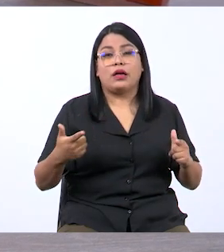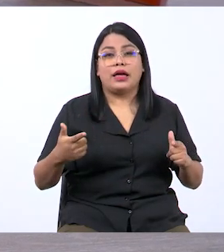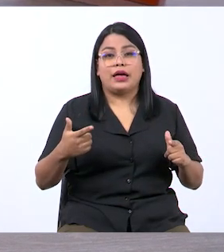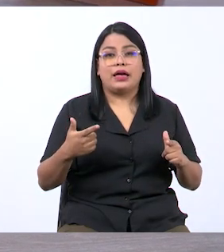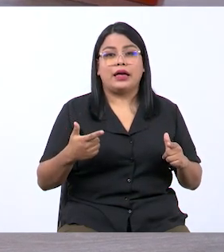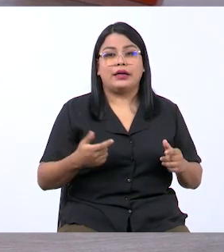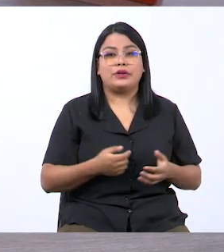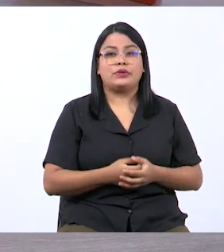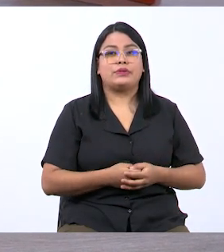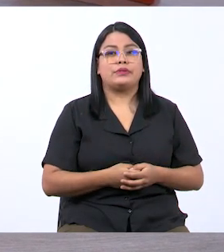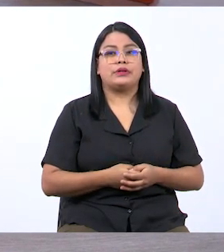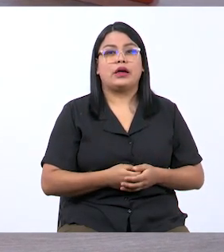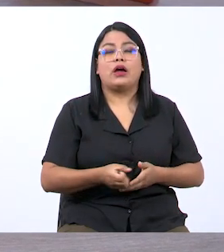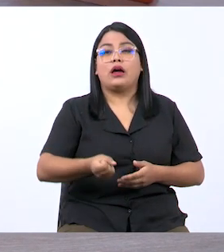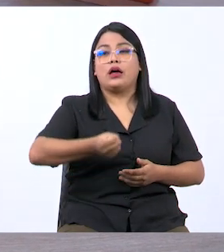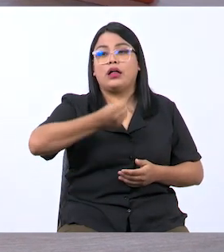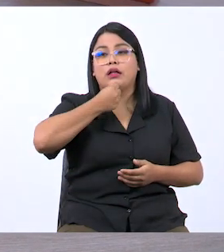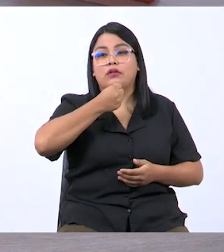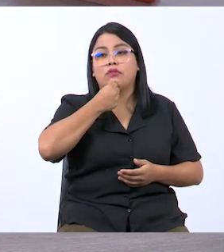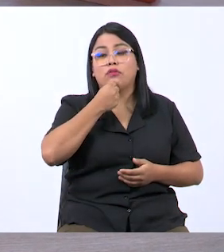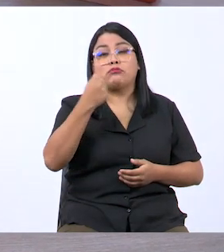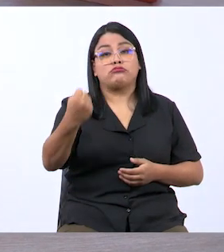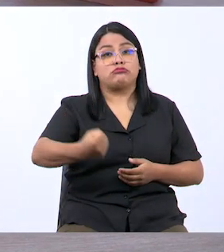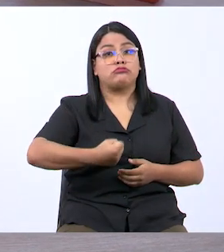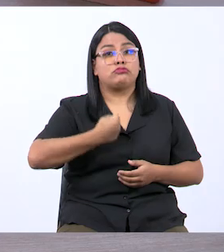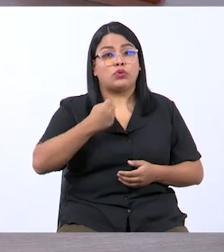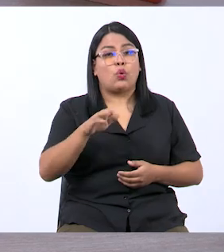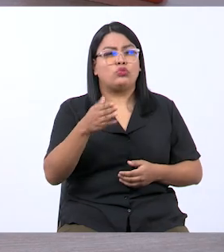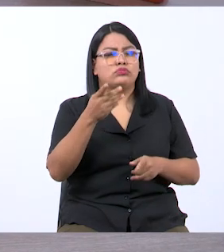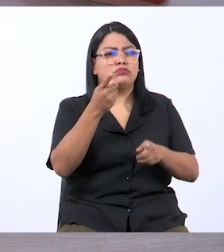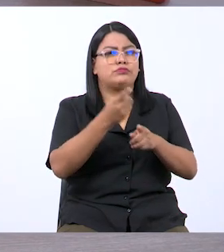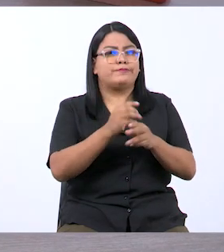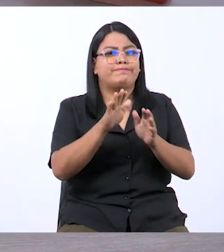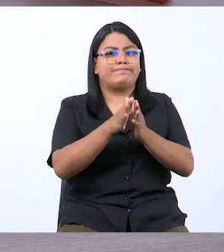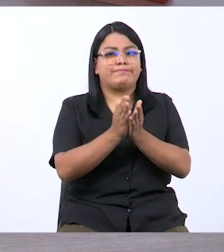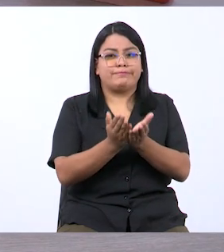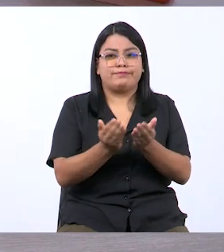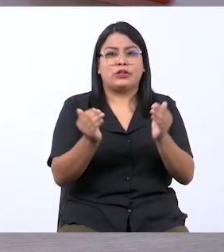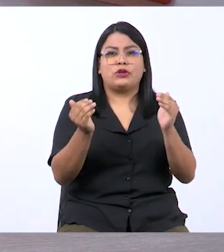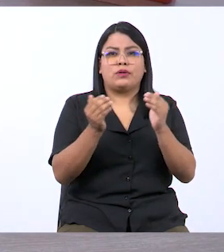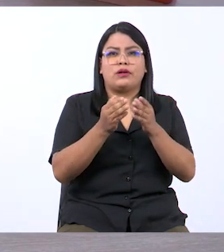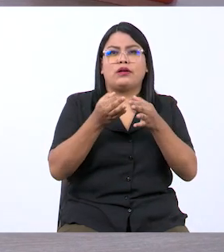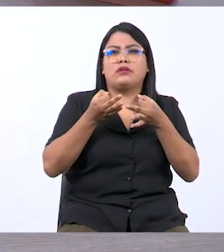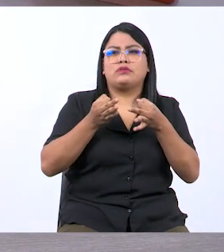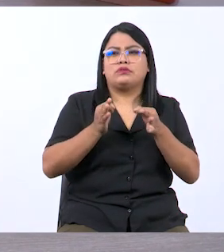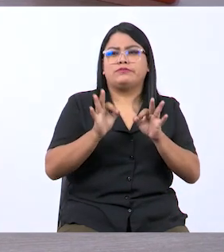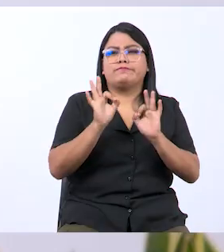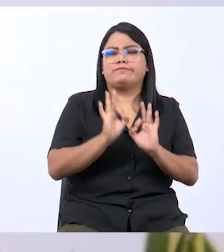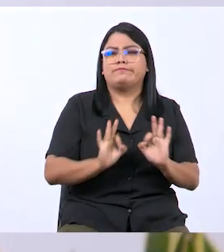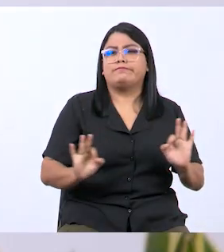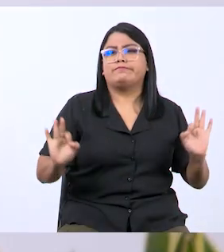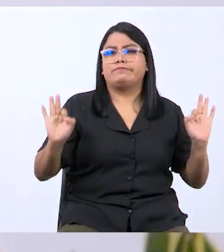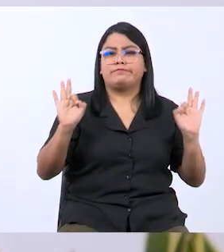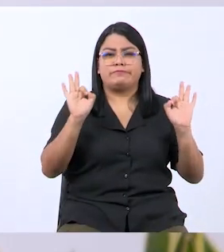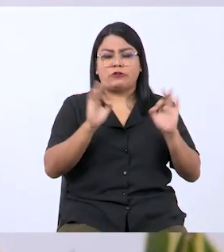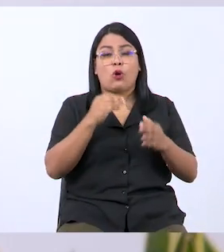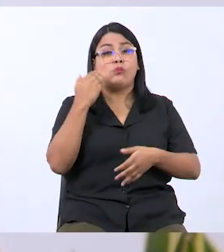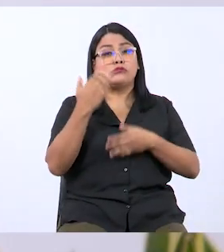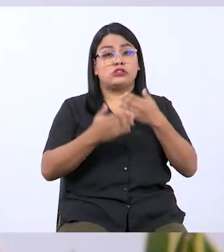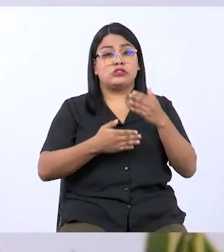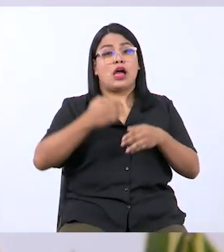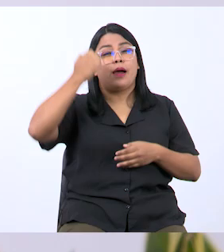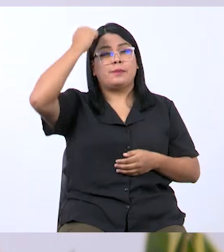y literatura información muy valiosa para el uso adecuado de los libros de texto y de esa manera mejorar